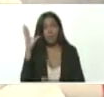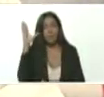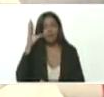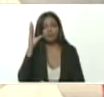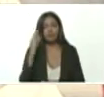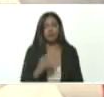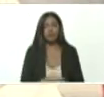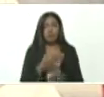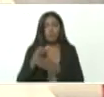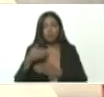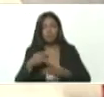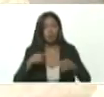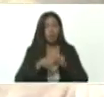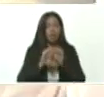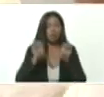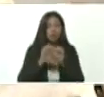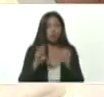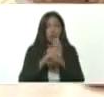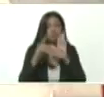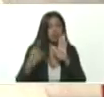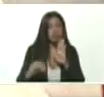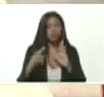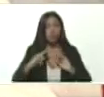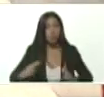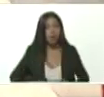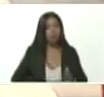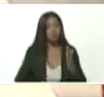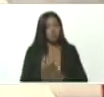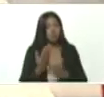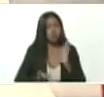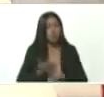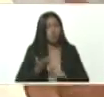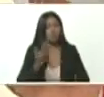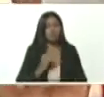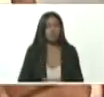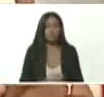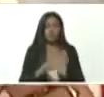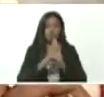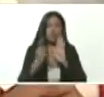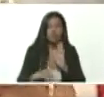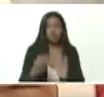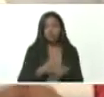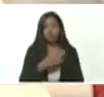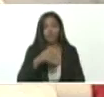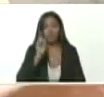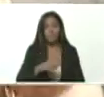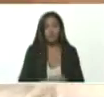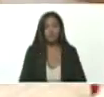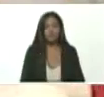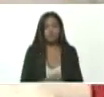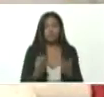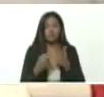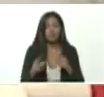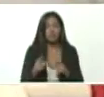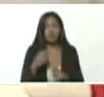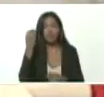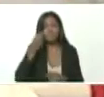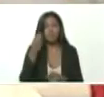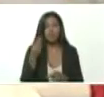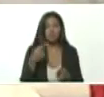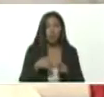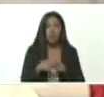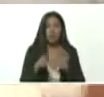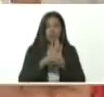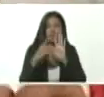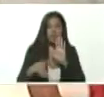conversamos, para nosotros la educación es un derecho humano fundamental. Y es un derecho social, a diferencia de quienes creen que es un derecho